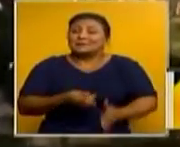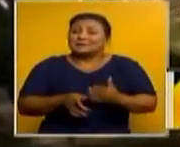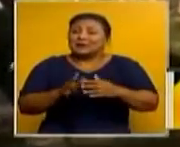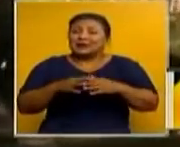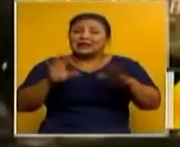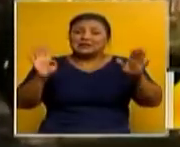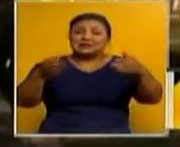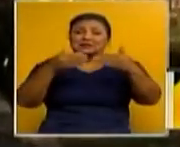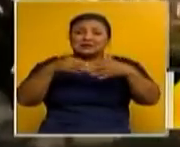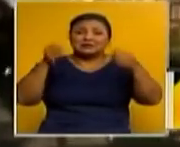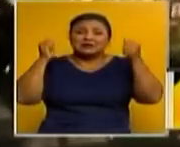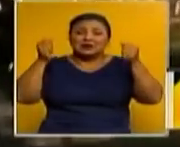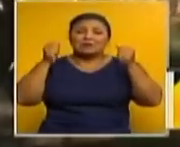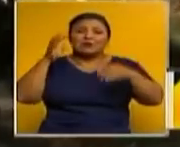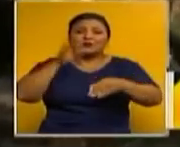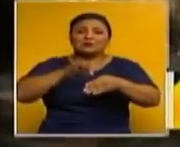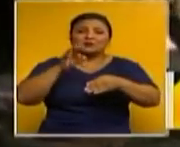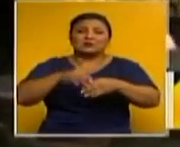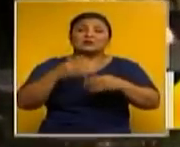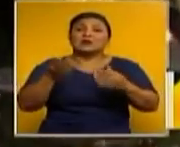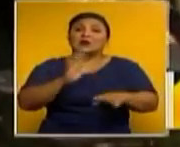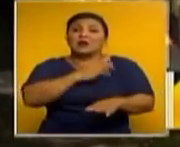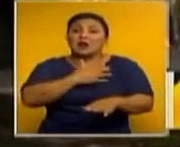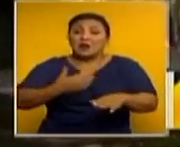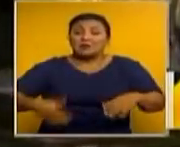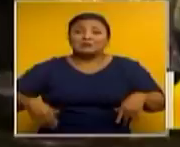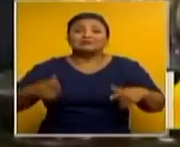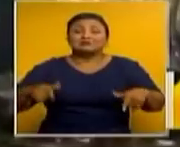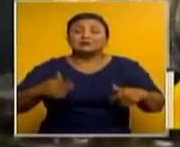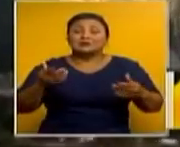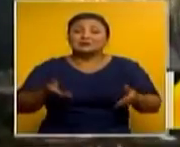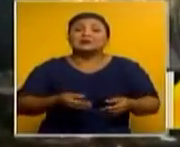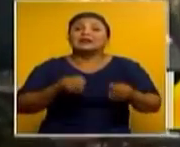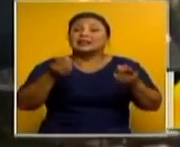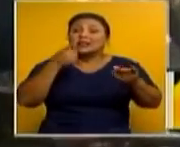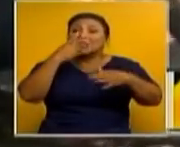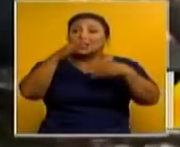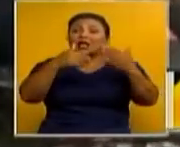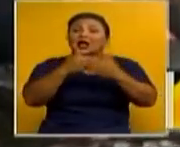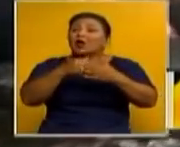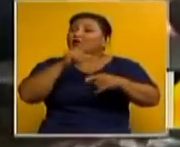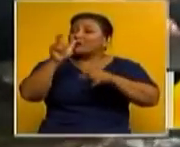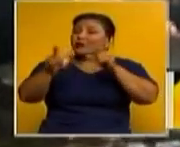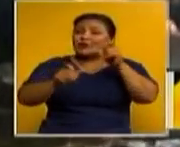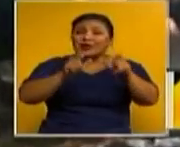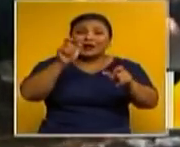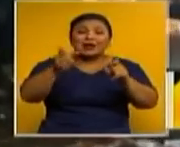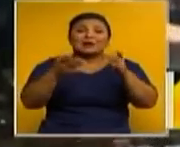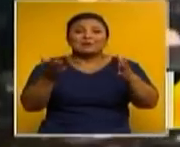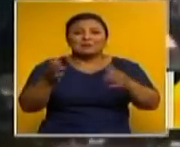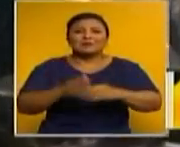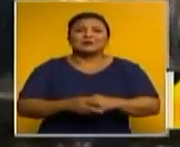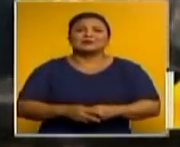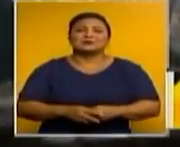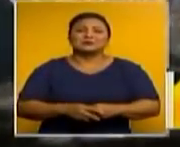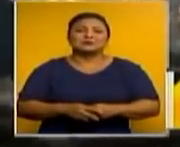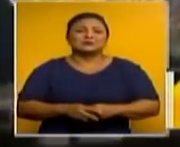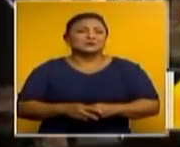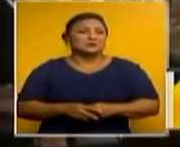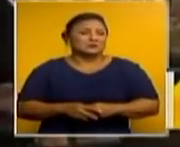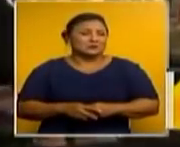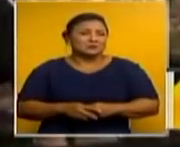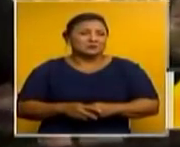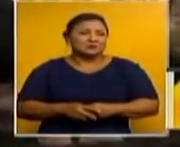de campaña por la consulta popular, y el presidente se está dirigiendo en este momento hacia ellos, haciendo énfasis en algunas